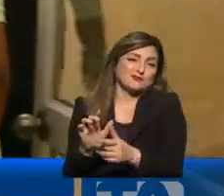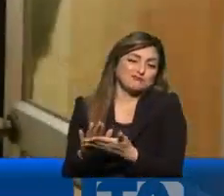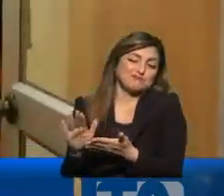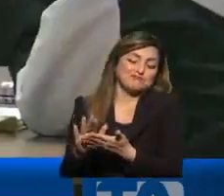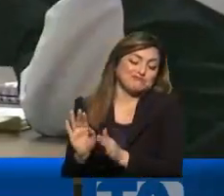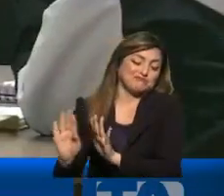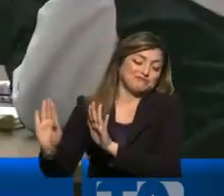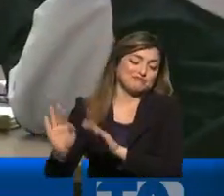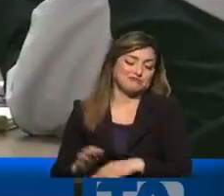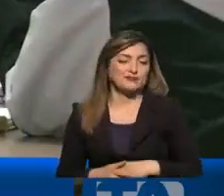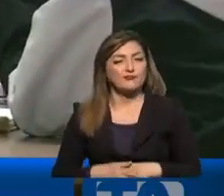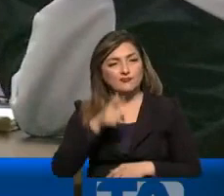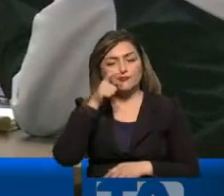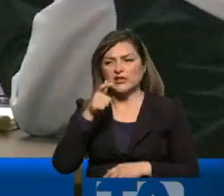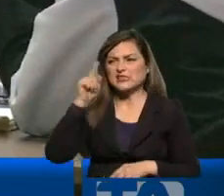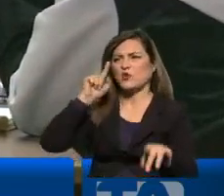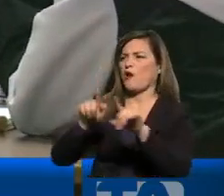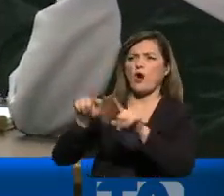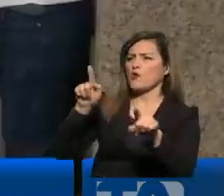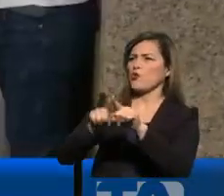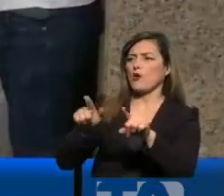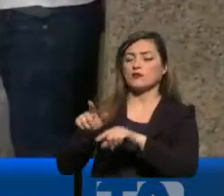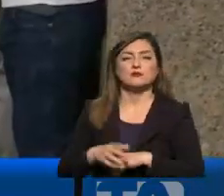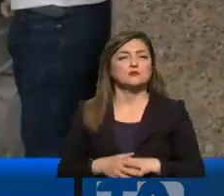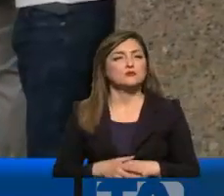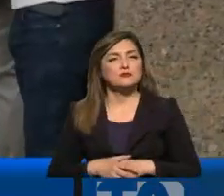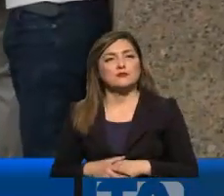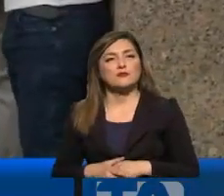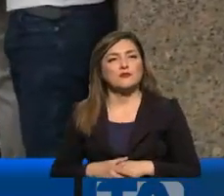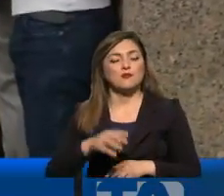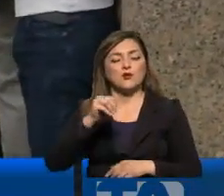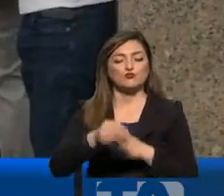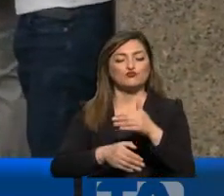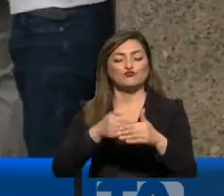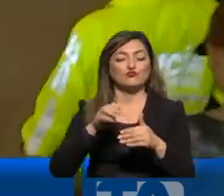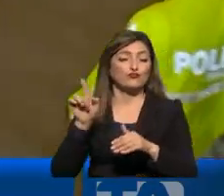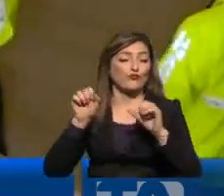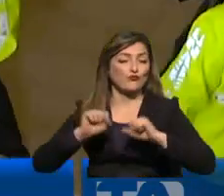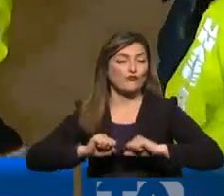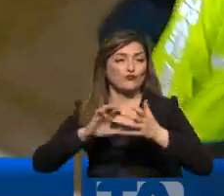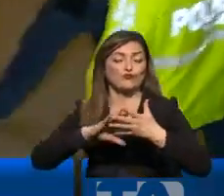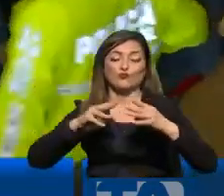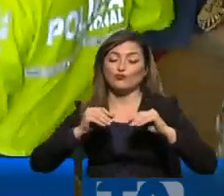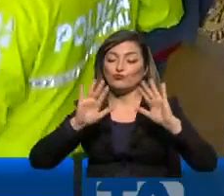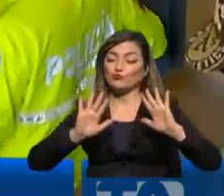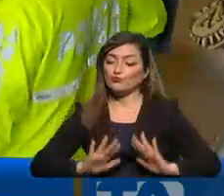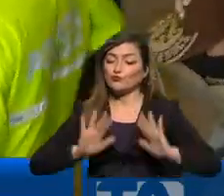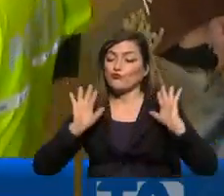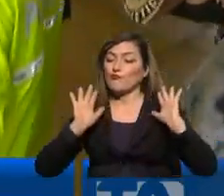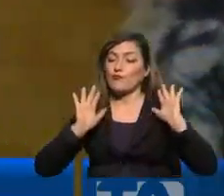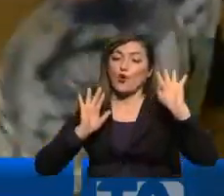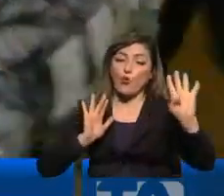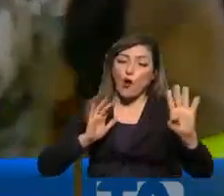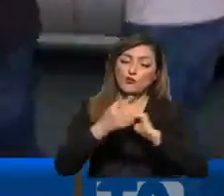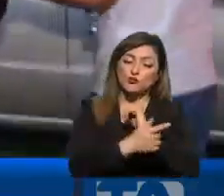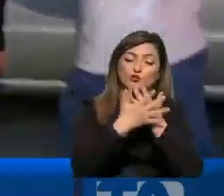sobreseído la fiscalía apeló esa decisión y este martes se realizará la audiencia en la que se podría resolver si este caso queda solo con